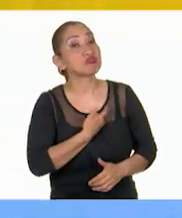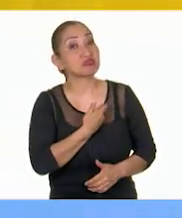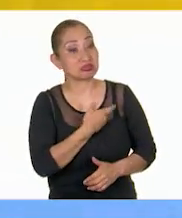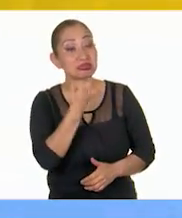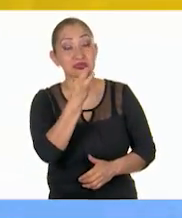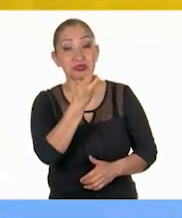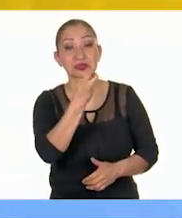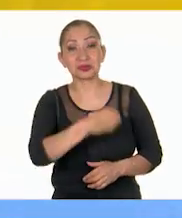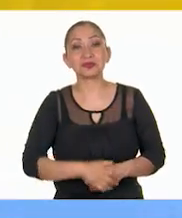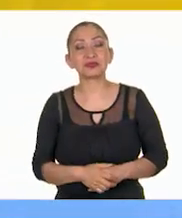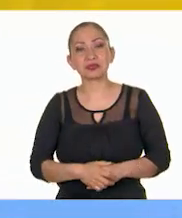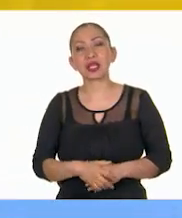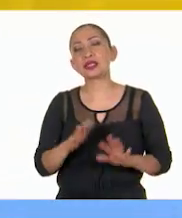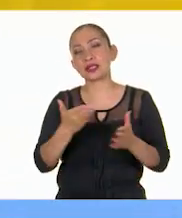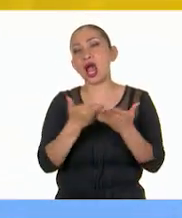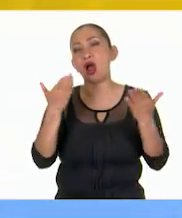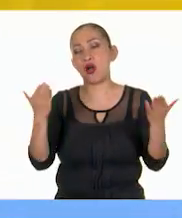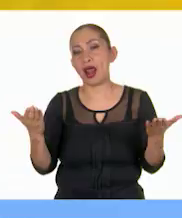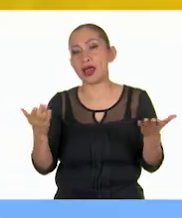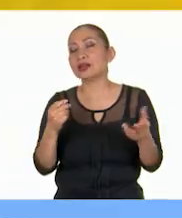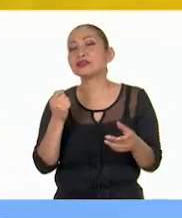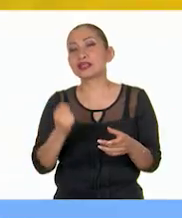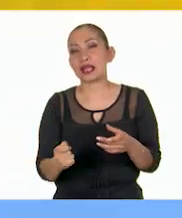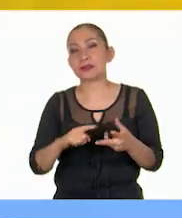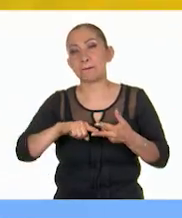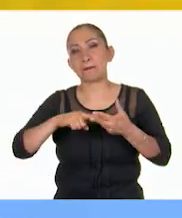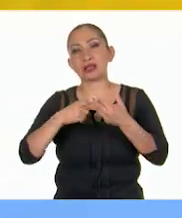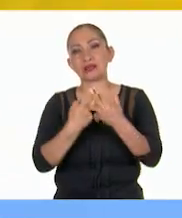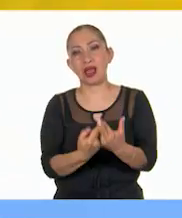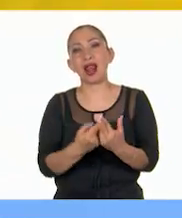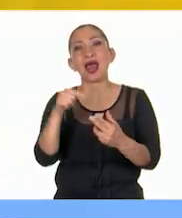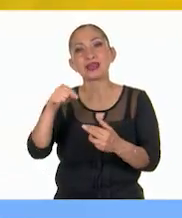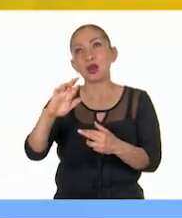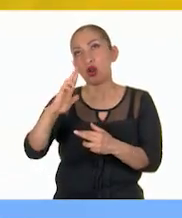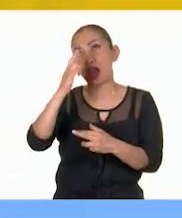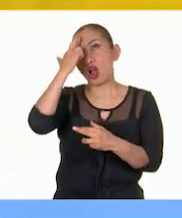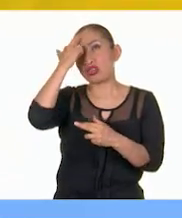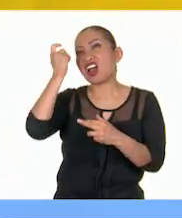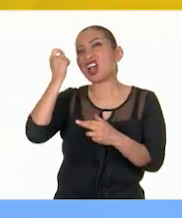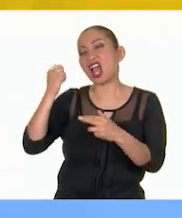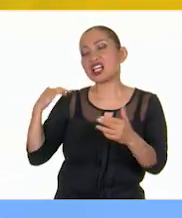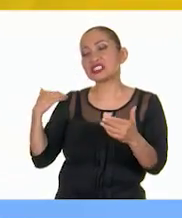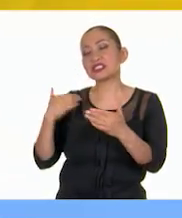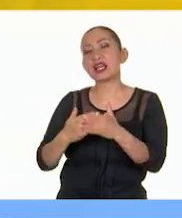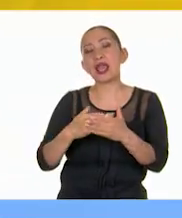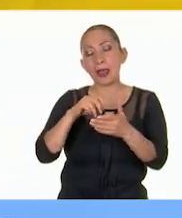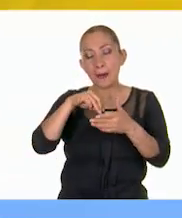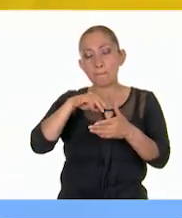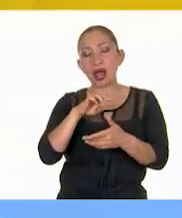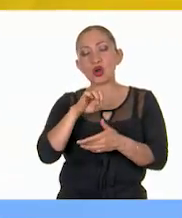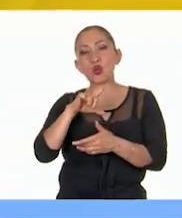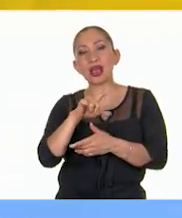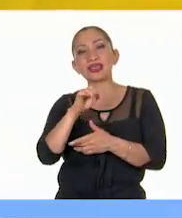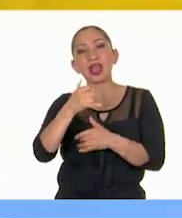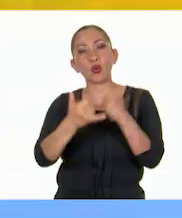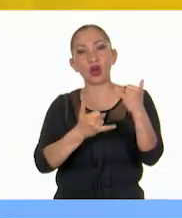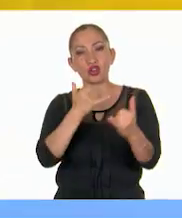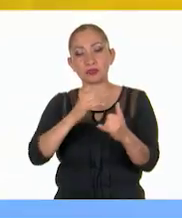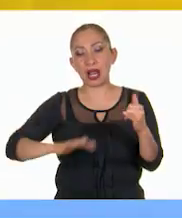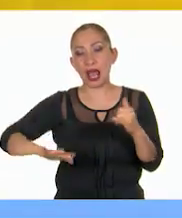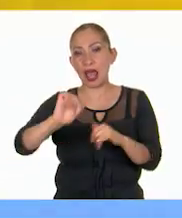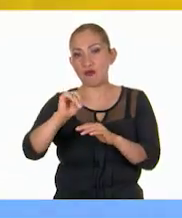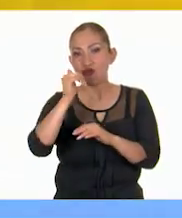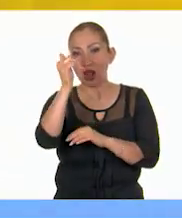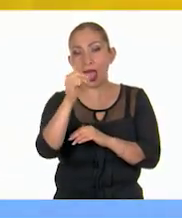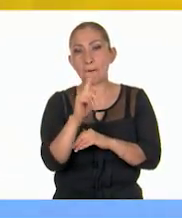escuchar eso, María. Y pues ahora llegó el momento de comenzar con nuestro repaso sobre el manual de juegos para patio y